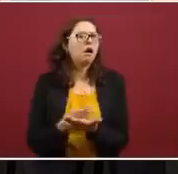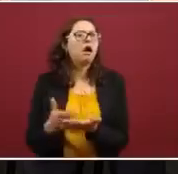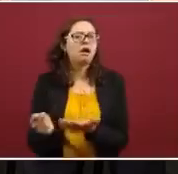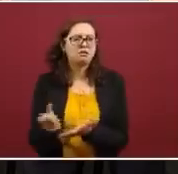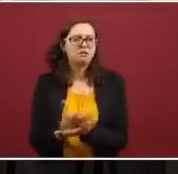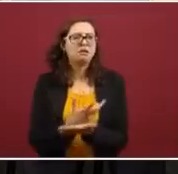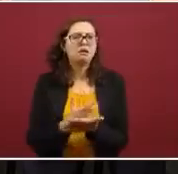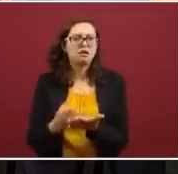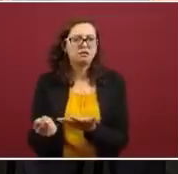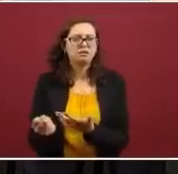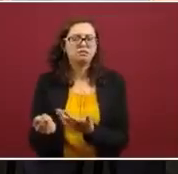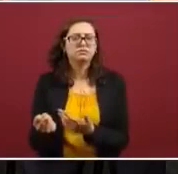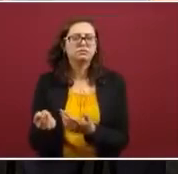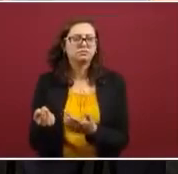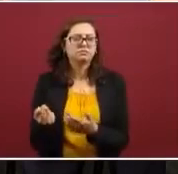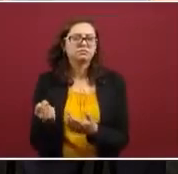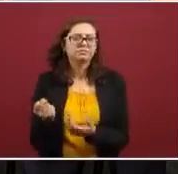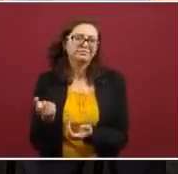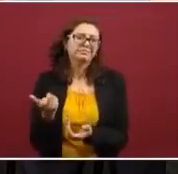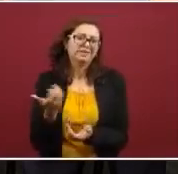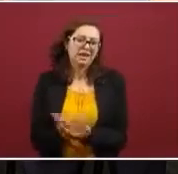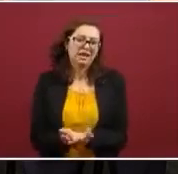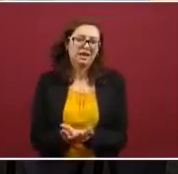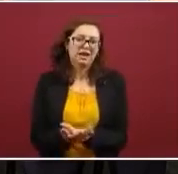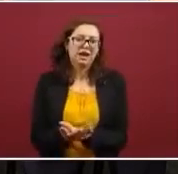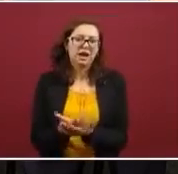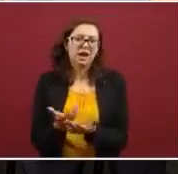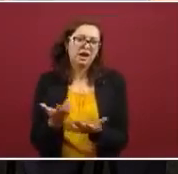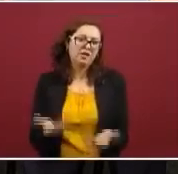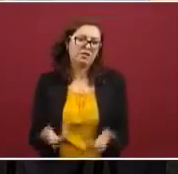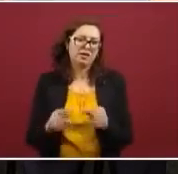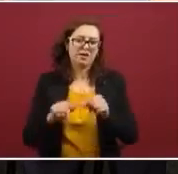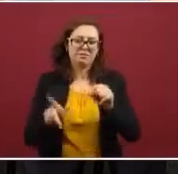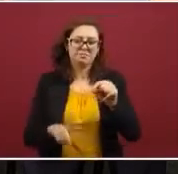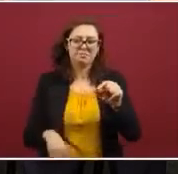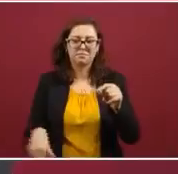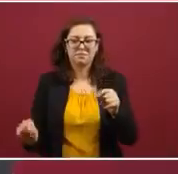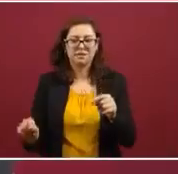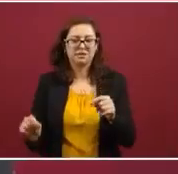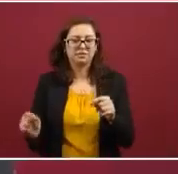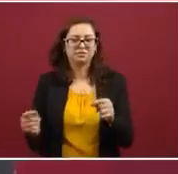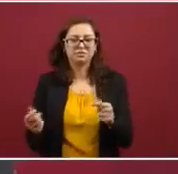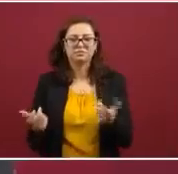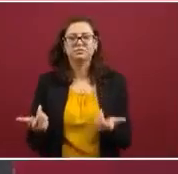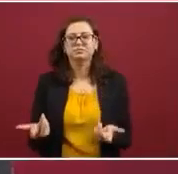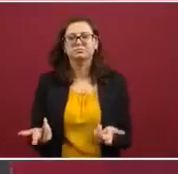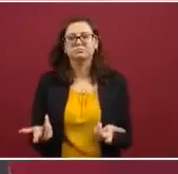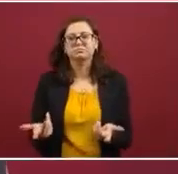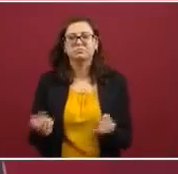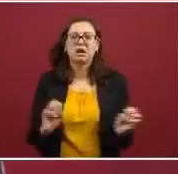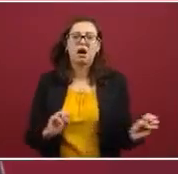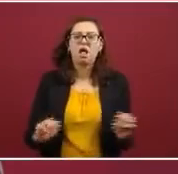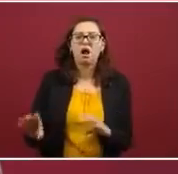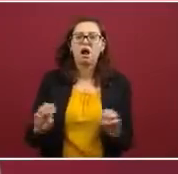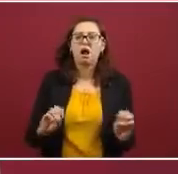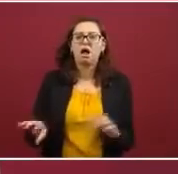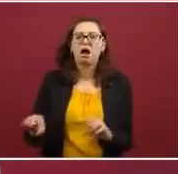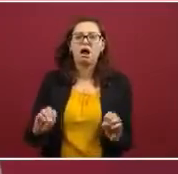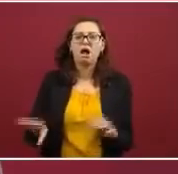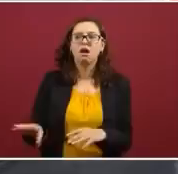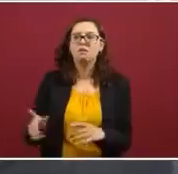Y eso es lo que sucede en nuestro país. Se dejó caer la